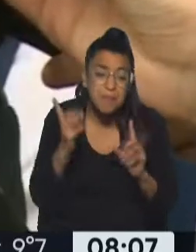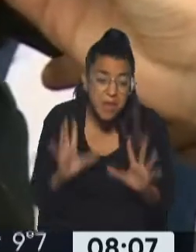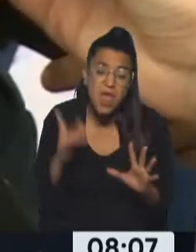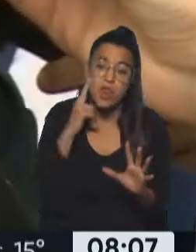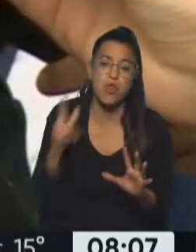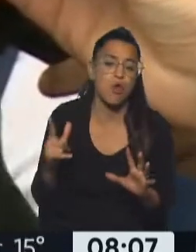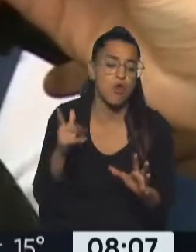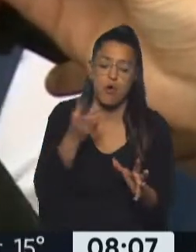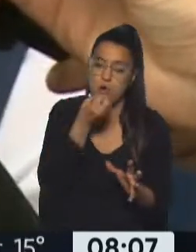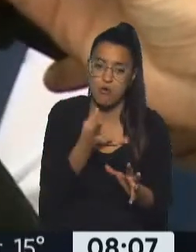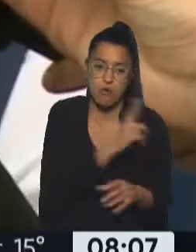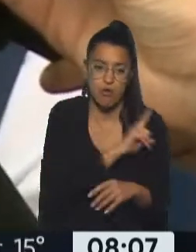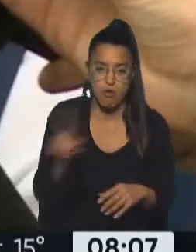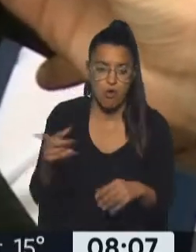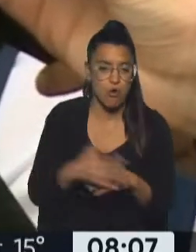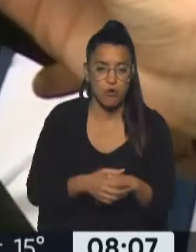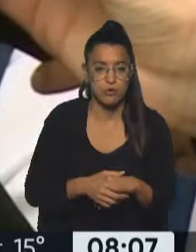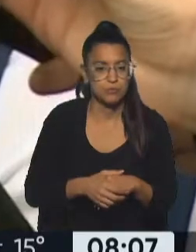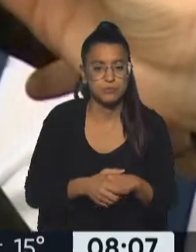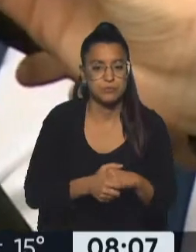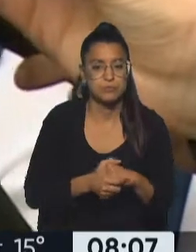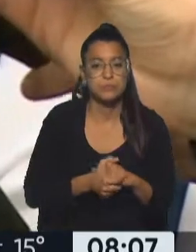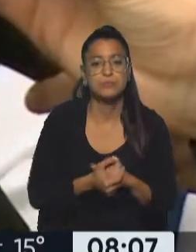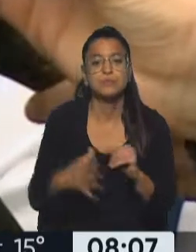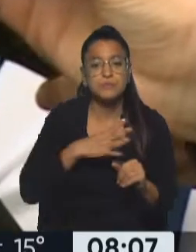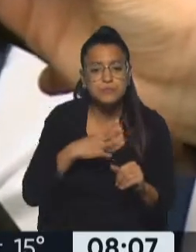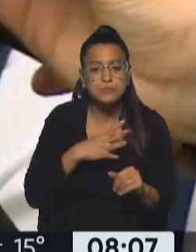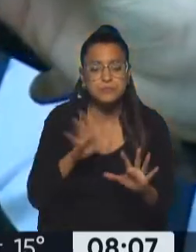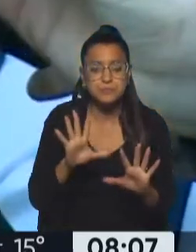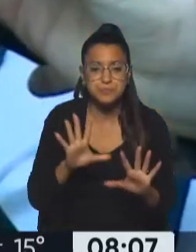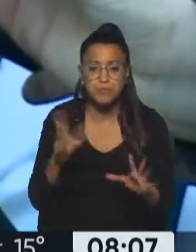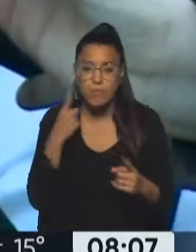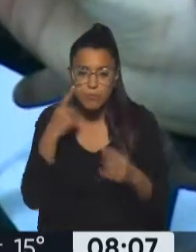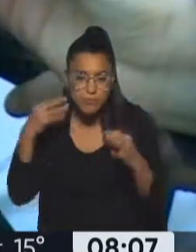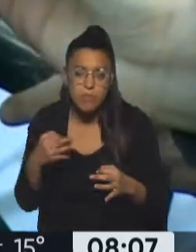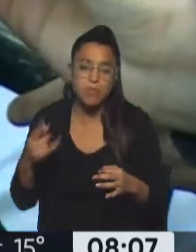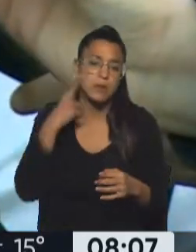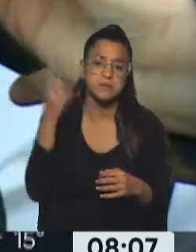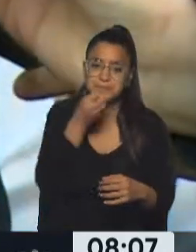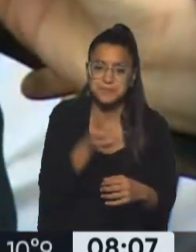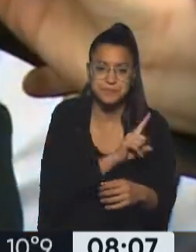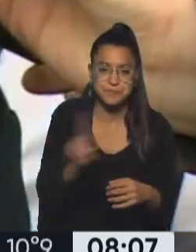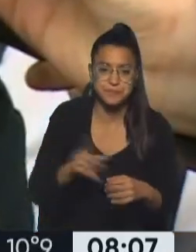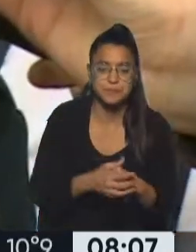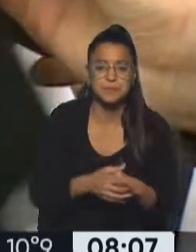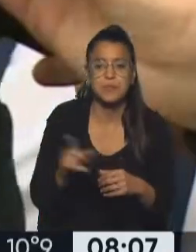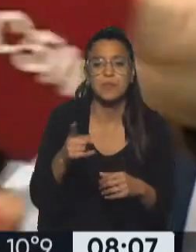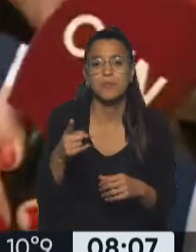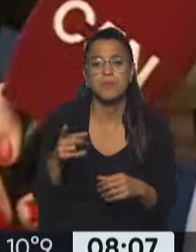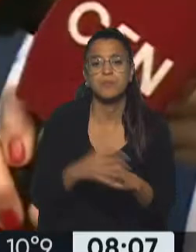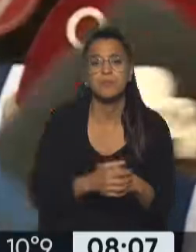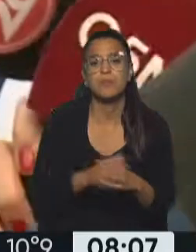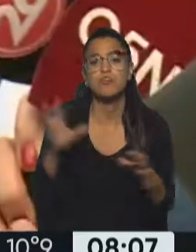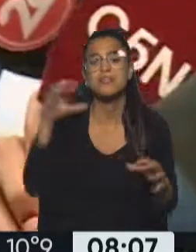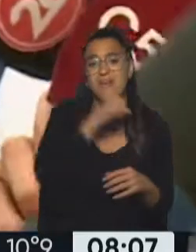En principio, sin acceder al conocimiento de las actuaciones, la idea sería que no declare si es que efectivamente tenemos el secreto de sumario.